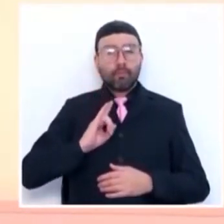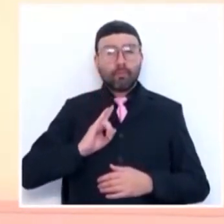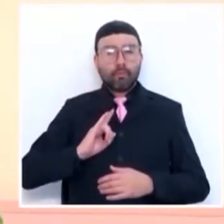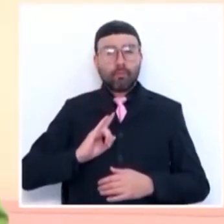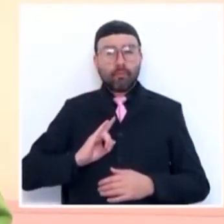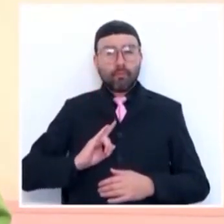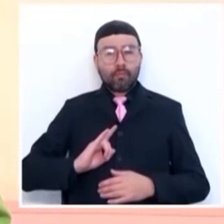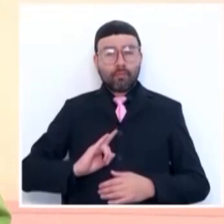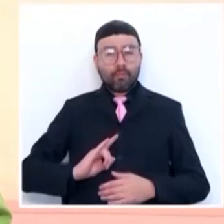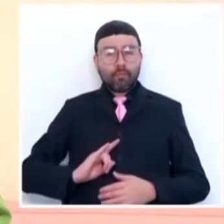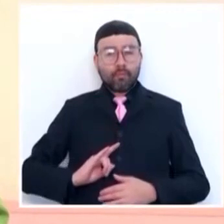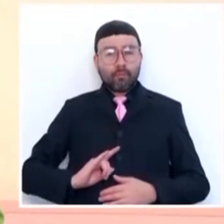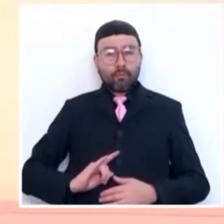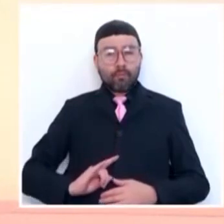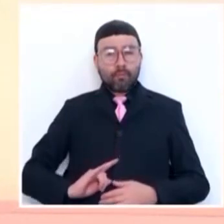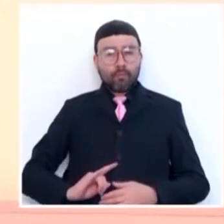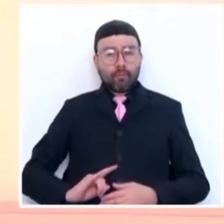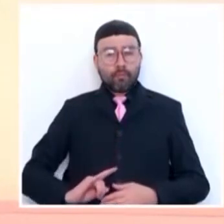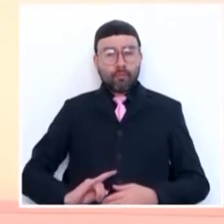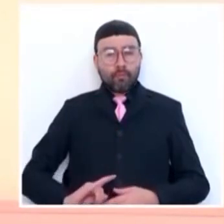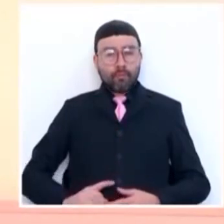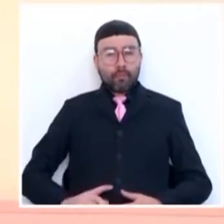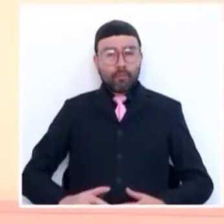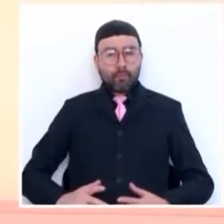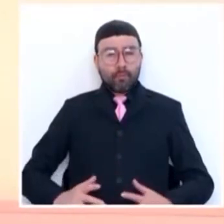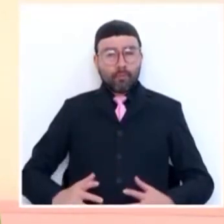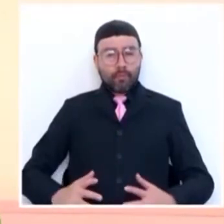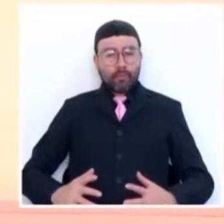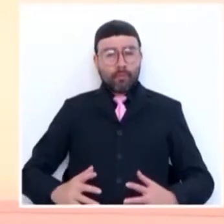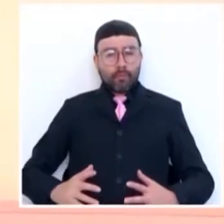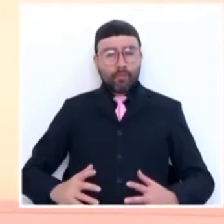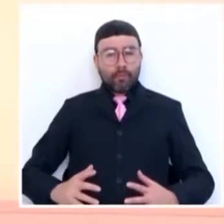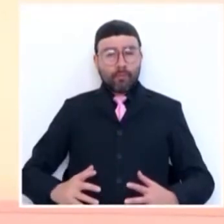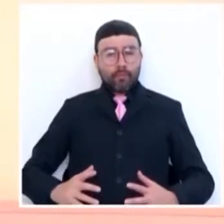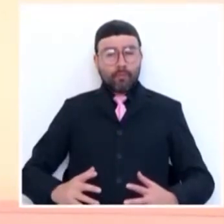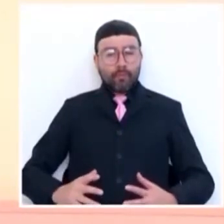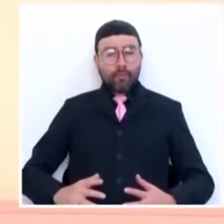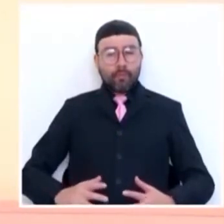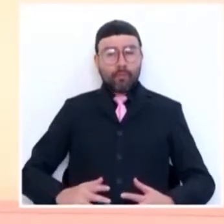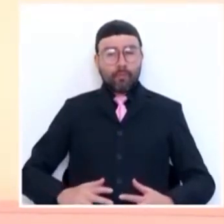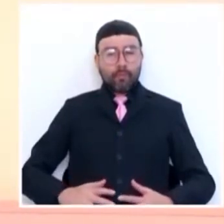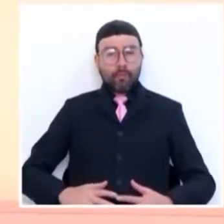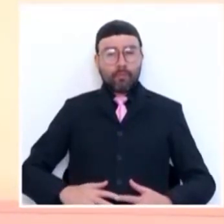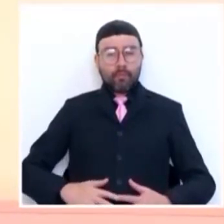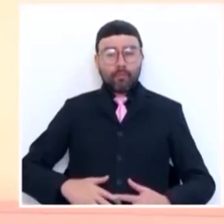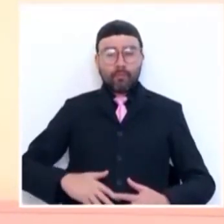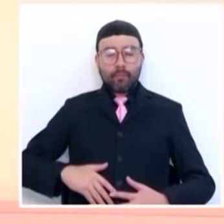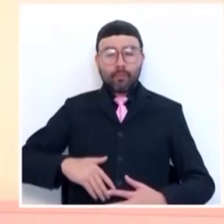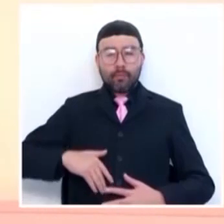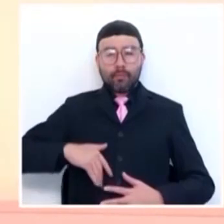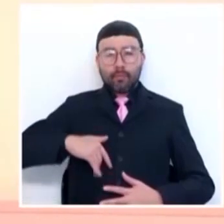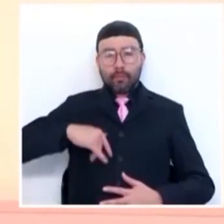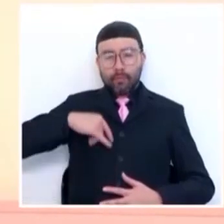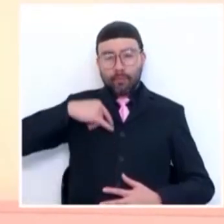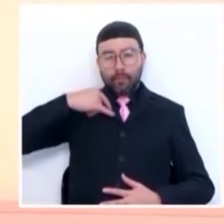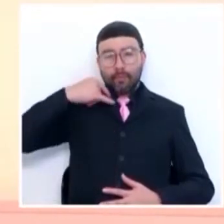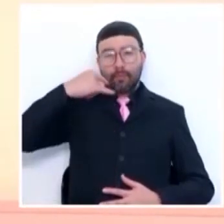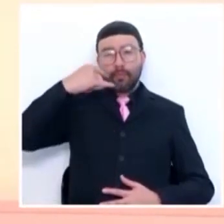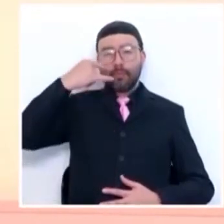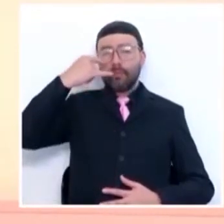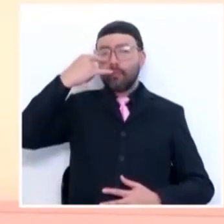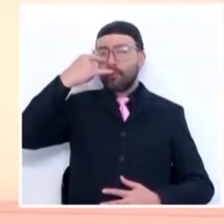sin esfuerzo, lento, inflando la barriga, usando el diafragma, y dejar salir el aire también de